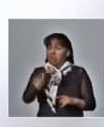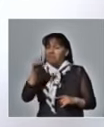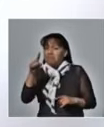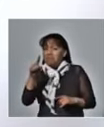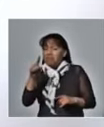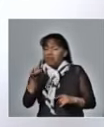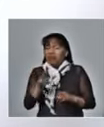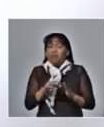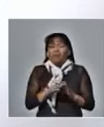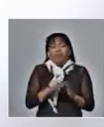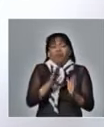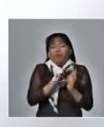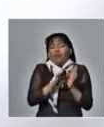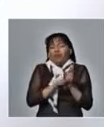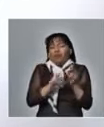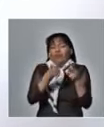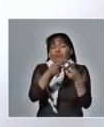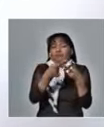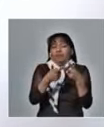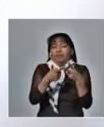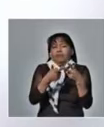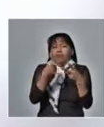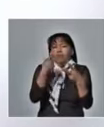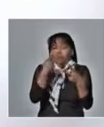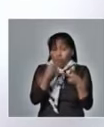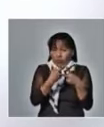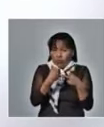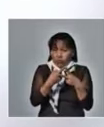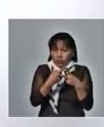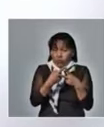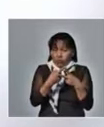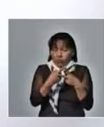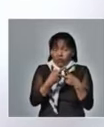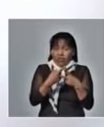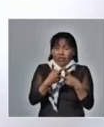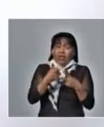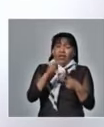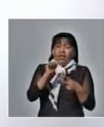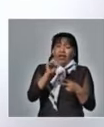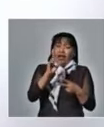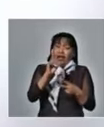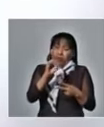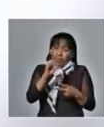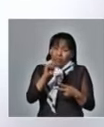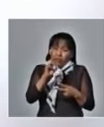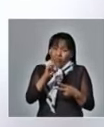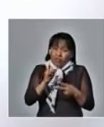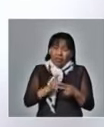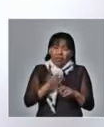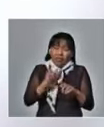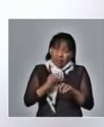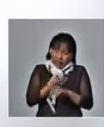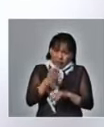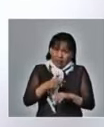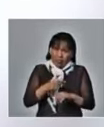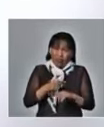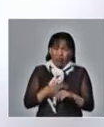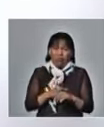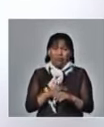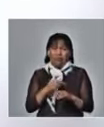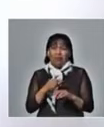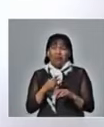solo pongo 2 ejemplos. La Auditoría Superior del Estado, que solo sirve para amenazar a los